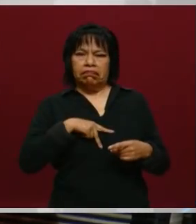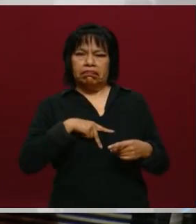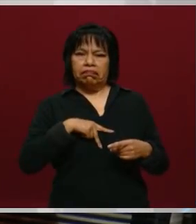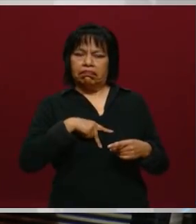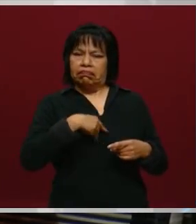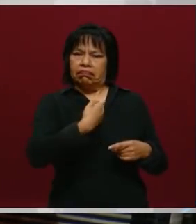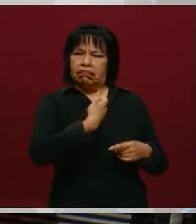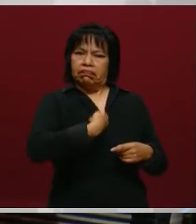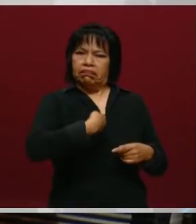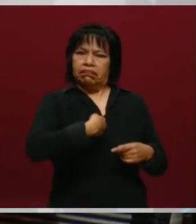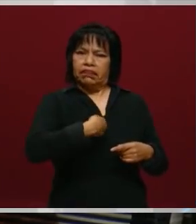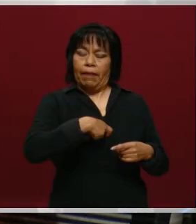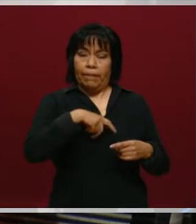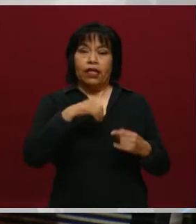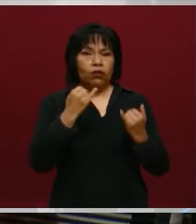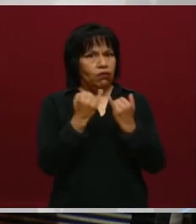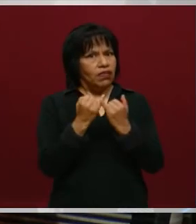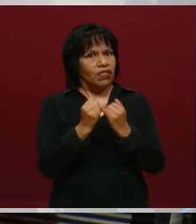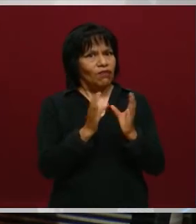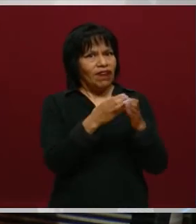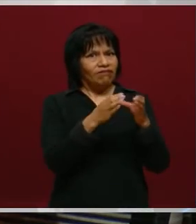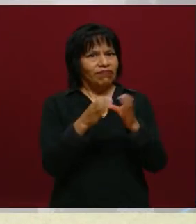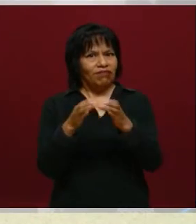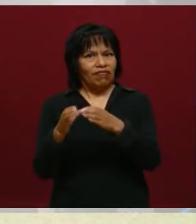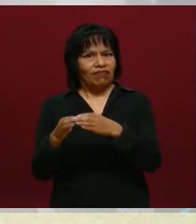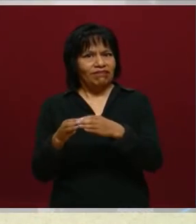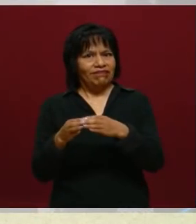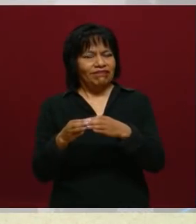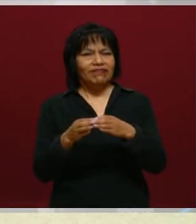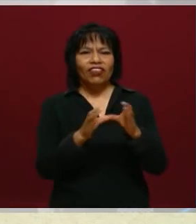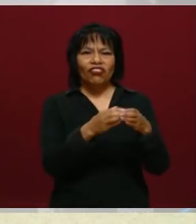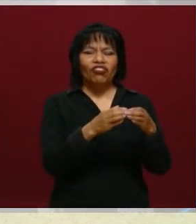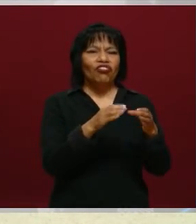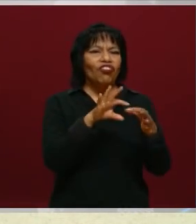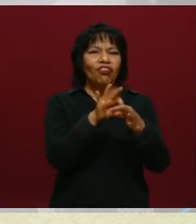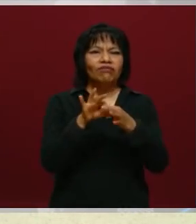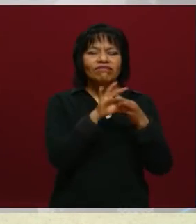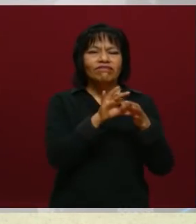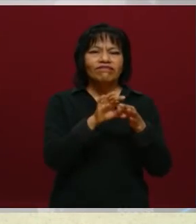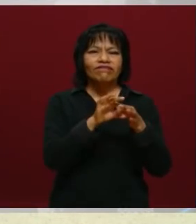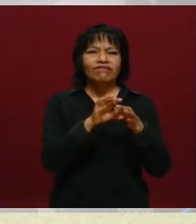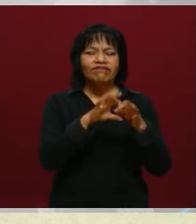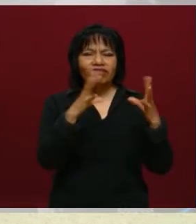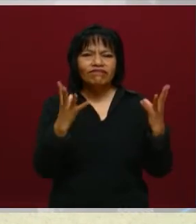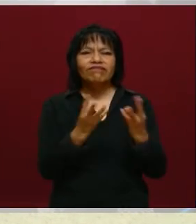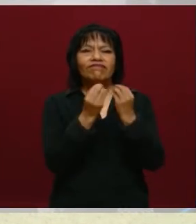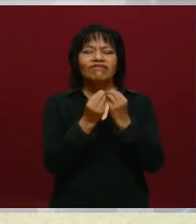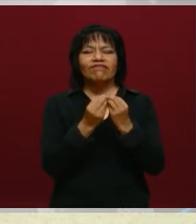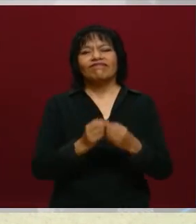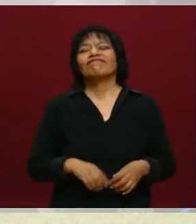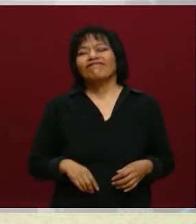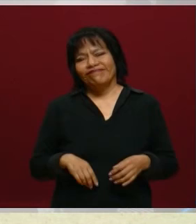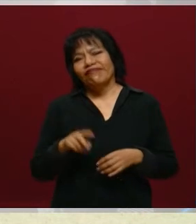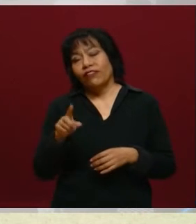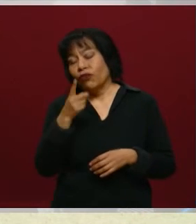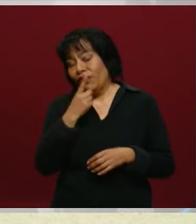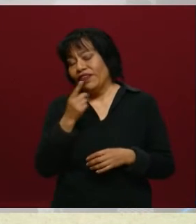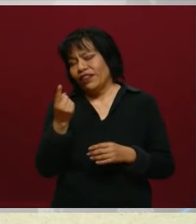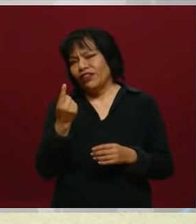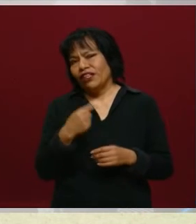con mi comunidad no estamos solos el viaje lo hacemos juntos juntos hacia leh que existe dos cosas que se me hacen